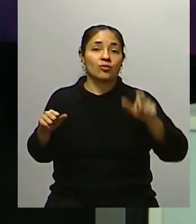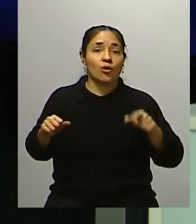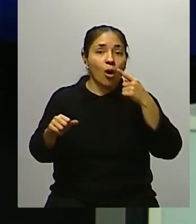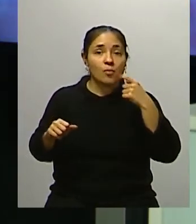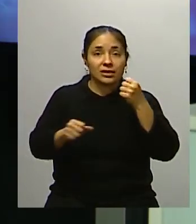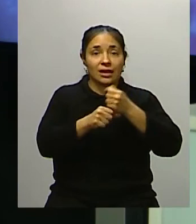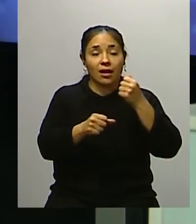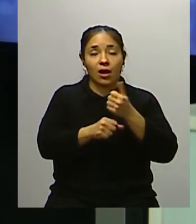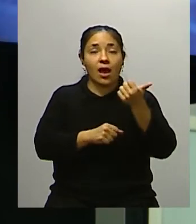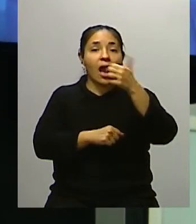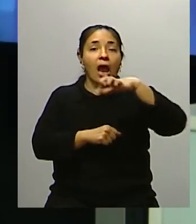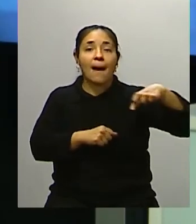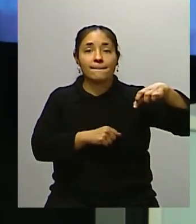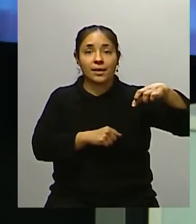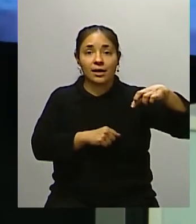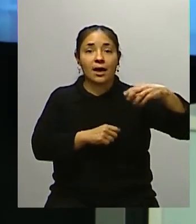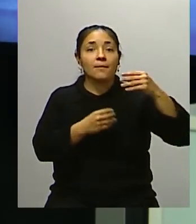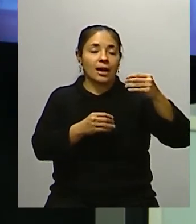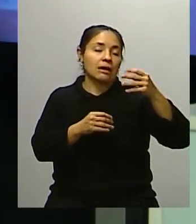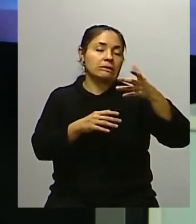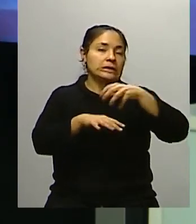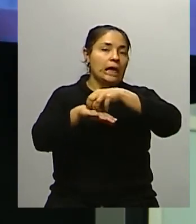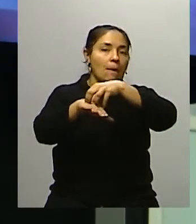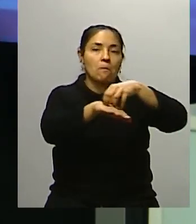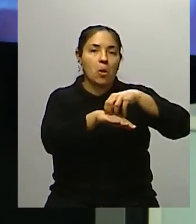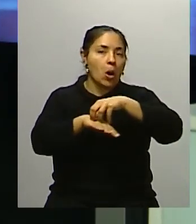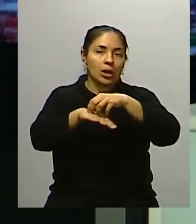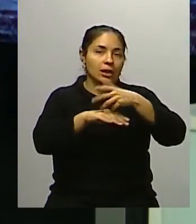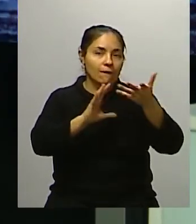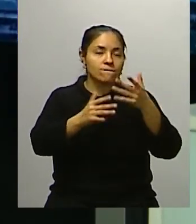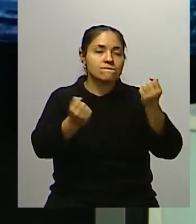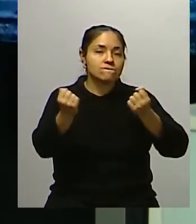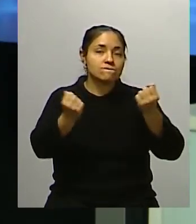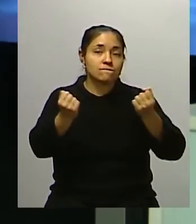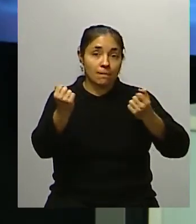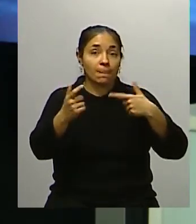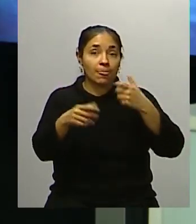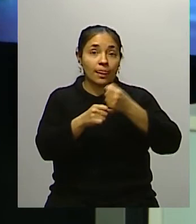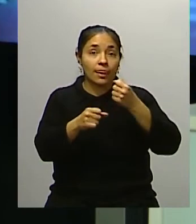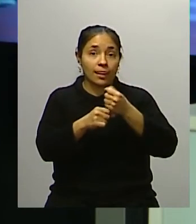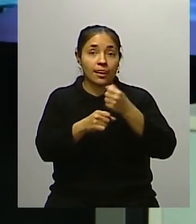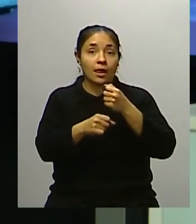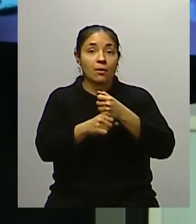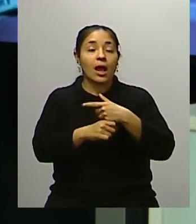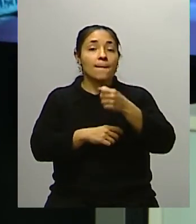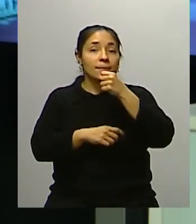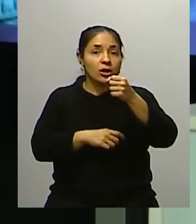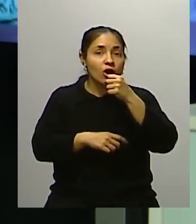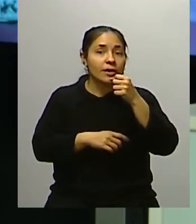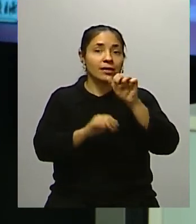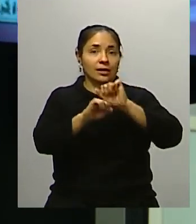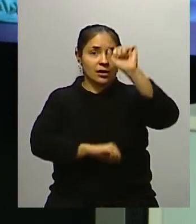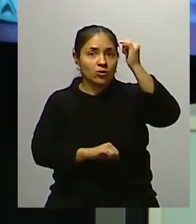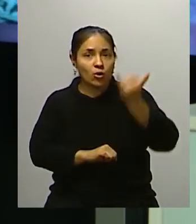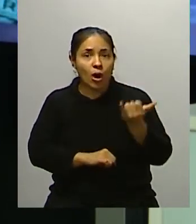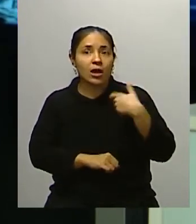plataforma para trasladar gente, Sí. y que incluso lo replicaron los medios en todo el país, de que era periodista recibido y alguien le había,